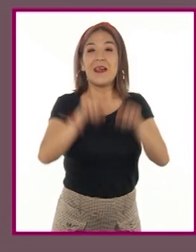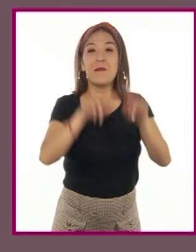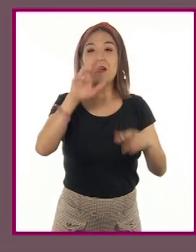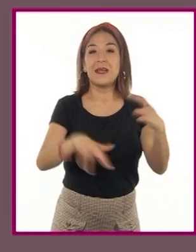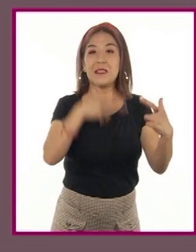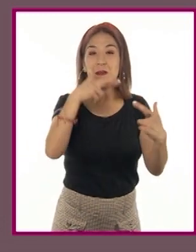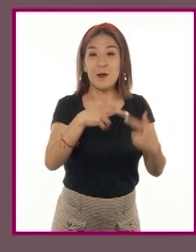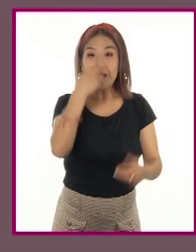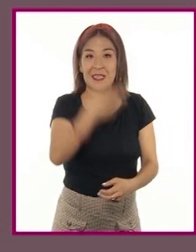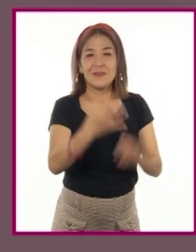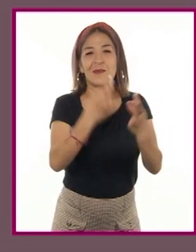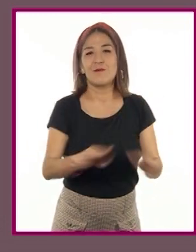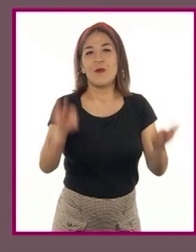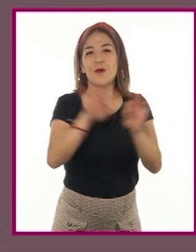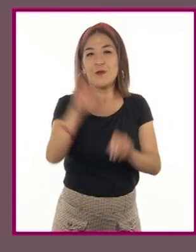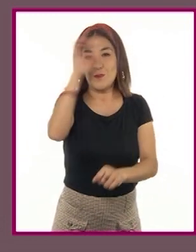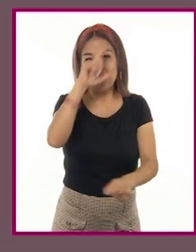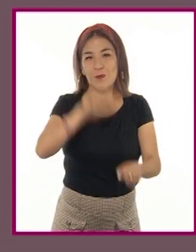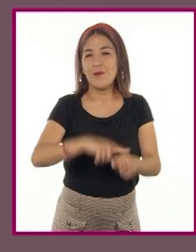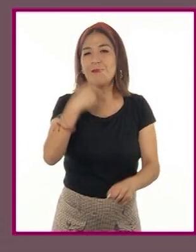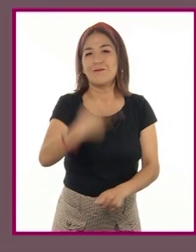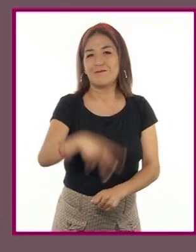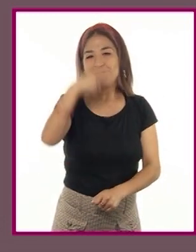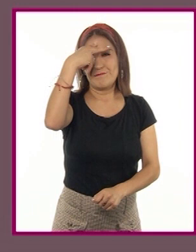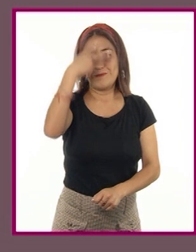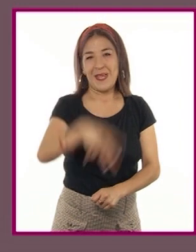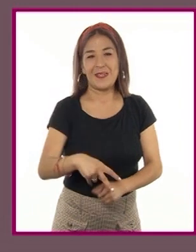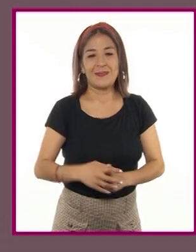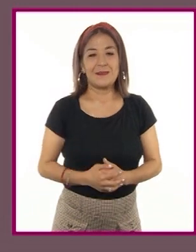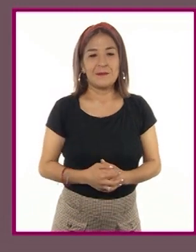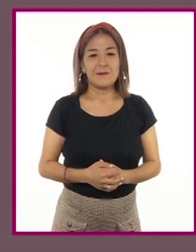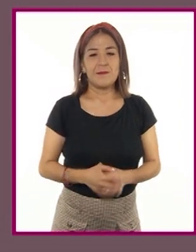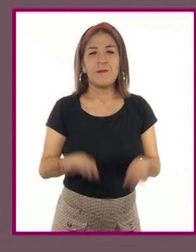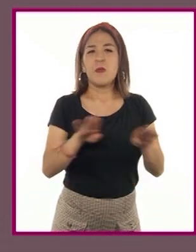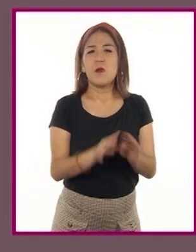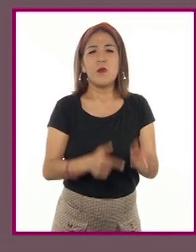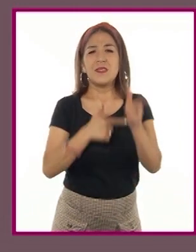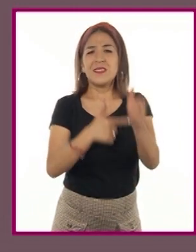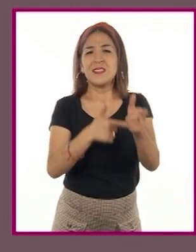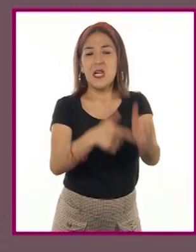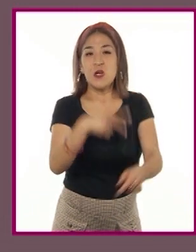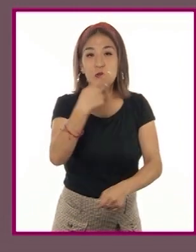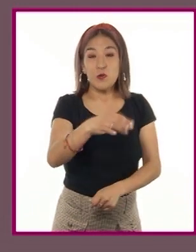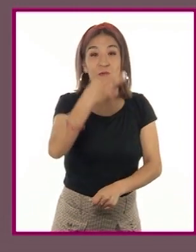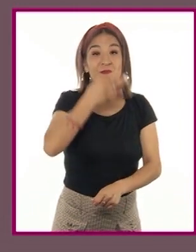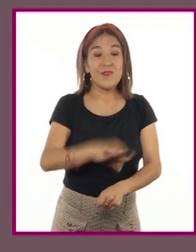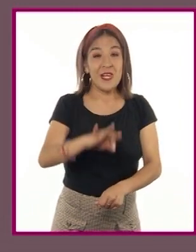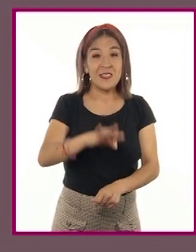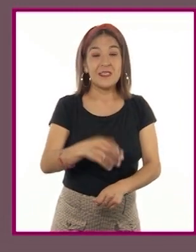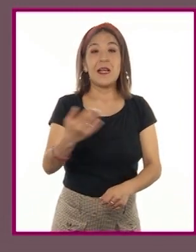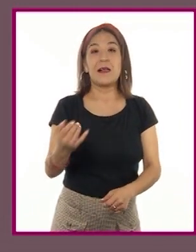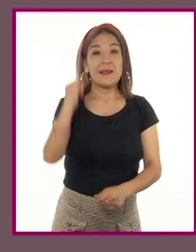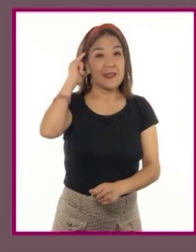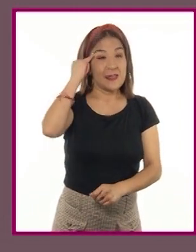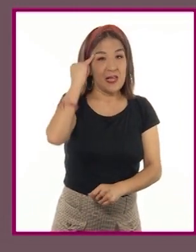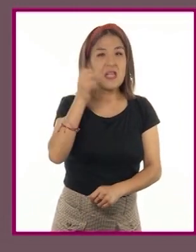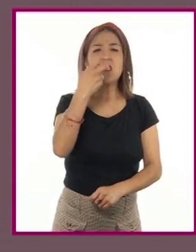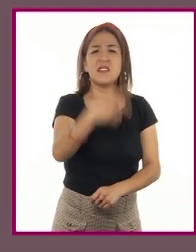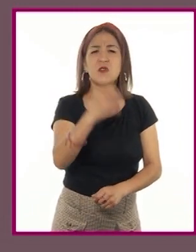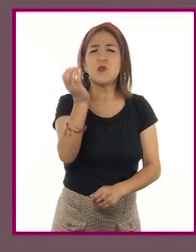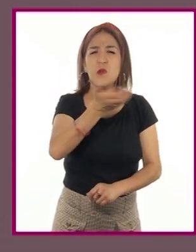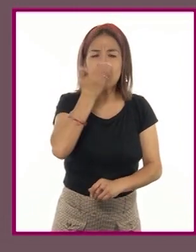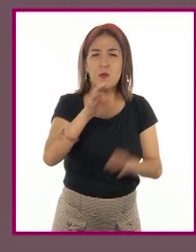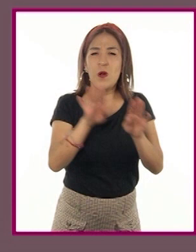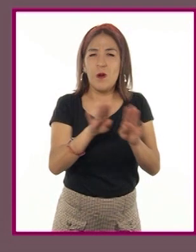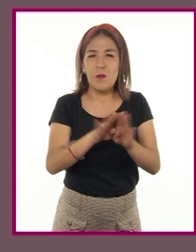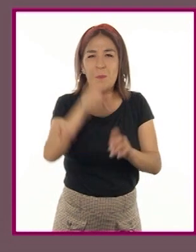enriquece nuestra cultura como mexicanos. La secuencia de las fiestas indígenas y sus rituales guardan